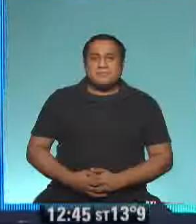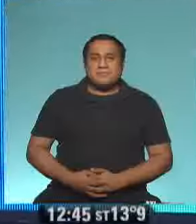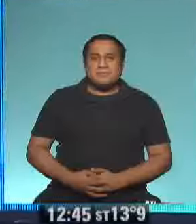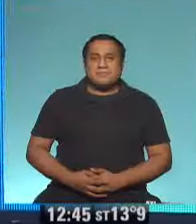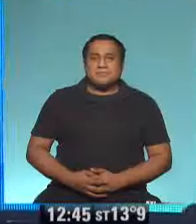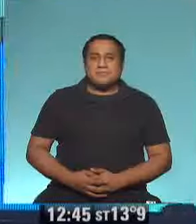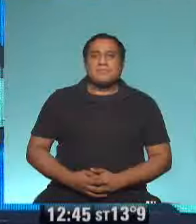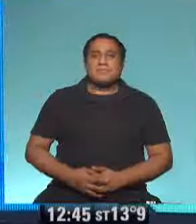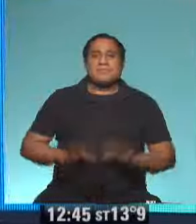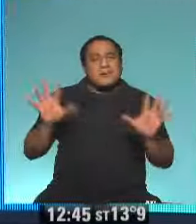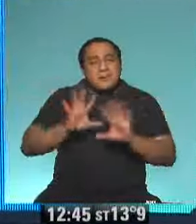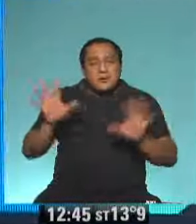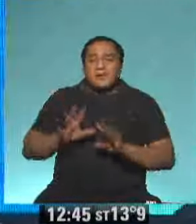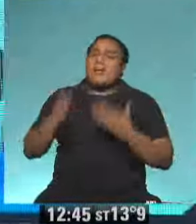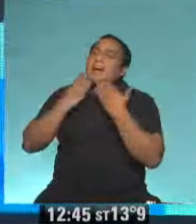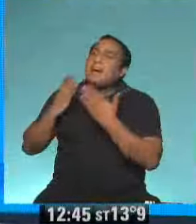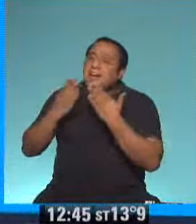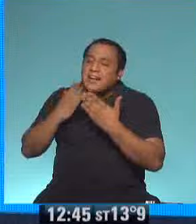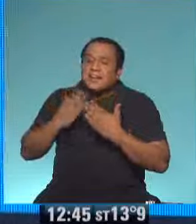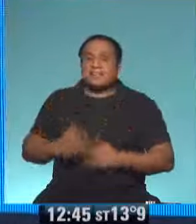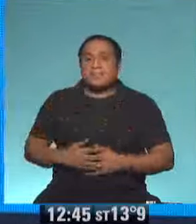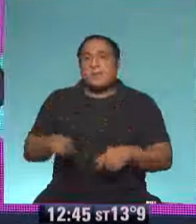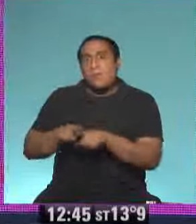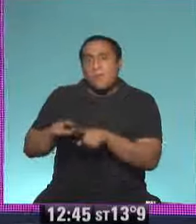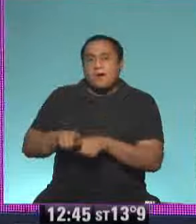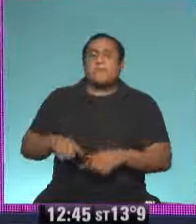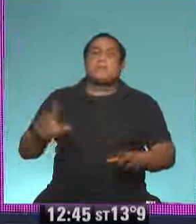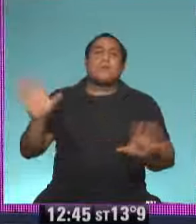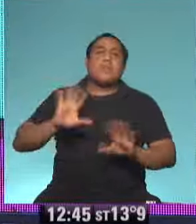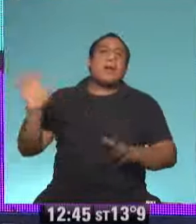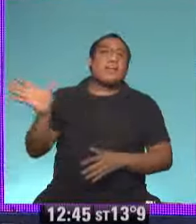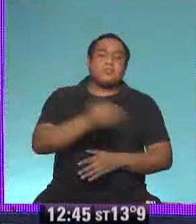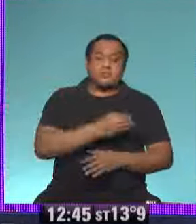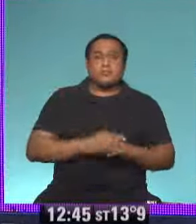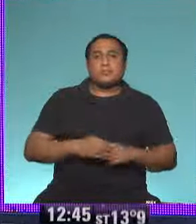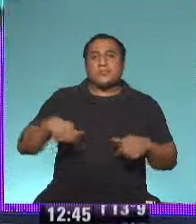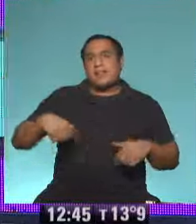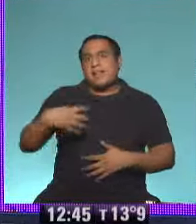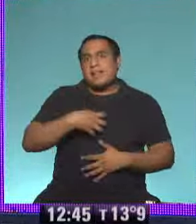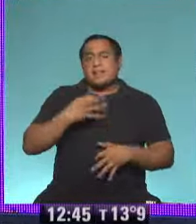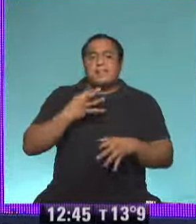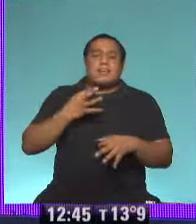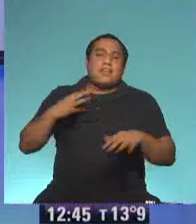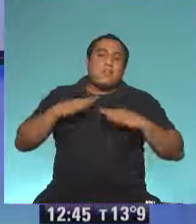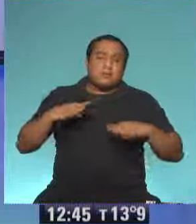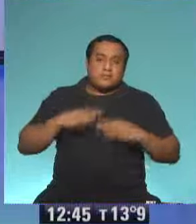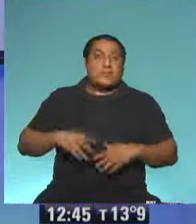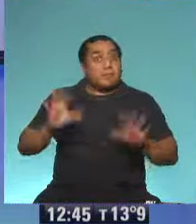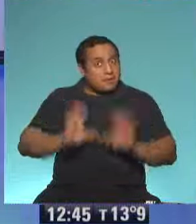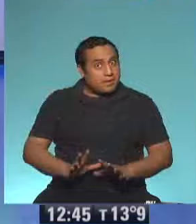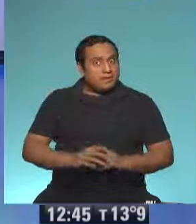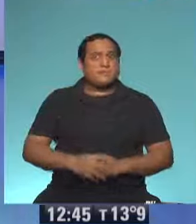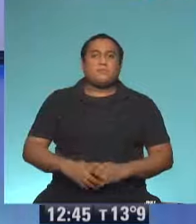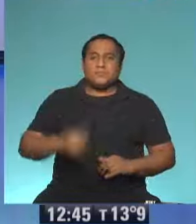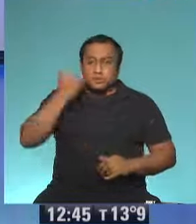verte. Bueno, muchas gracias igualmente. Hola, en casa a todos y a todas. Tenemos la clase de educación física, así que a prepararse. Perfecto,